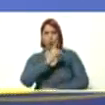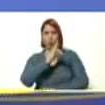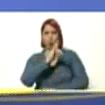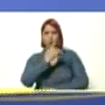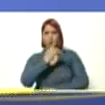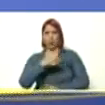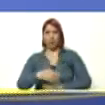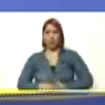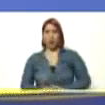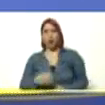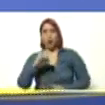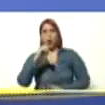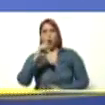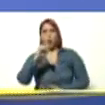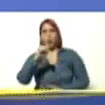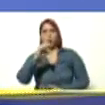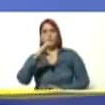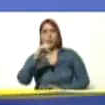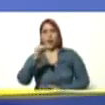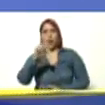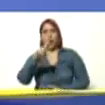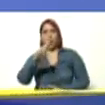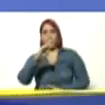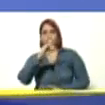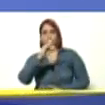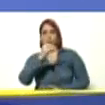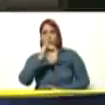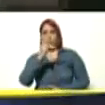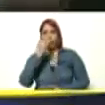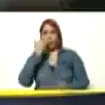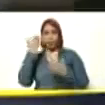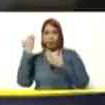Bolivia, Oscar Maidana, Bolivia.